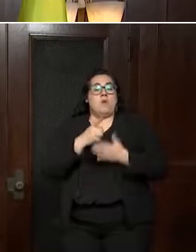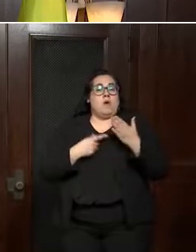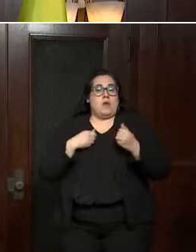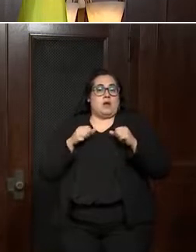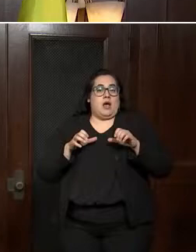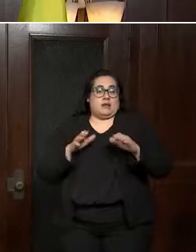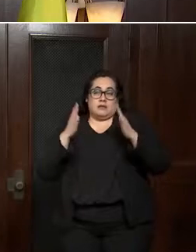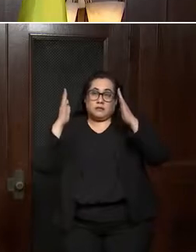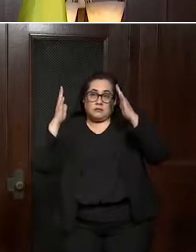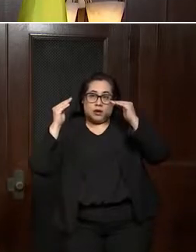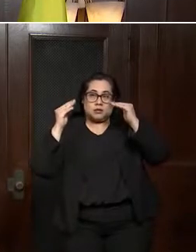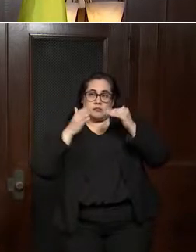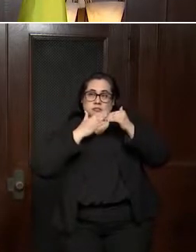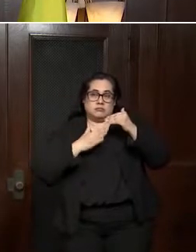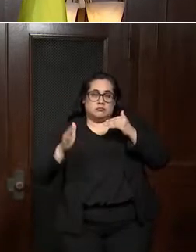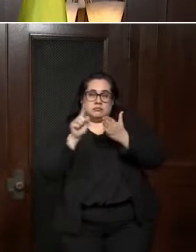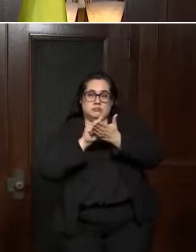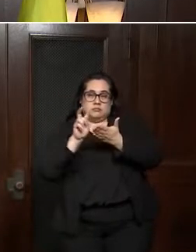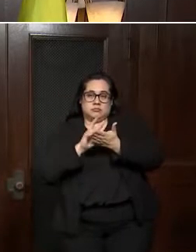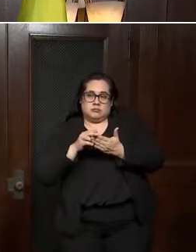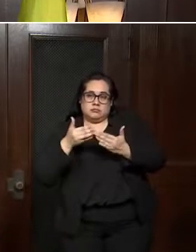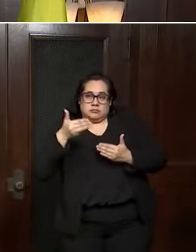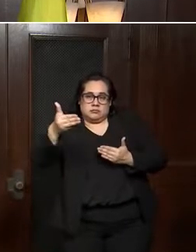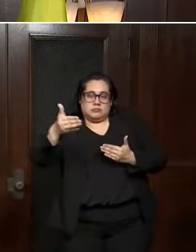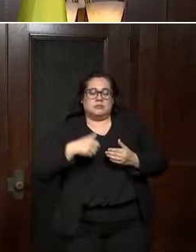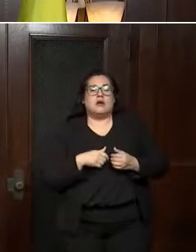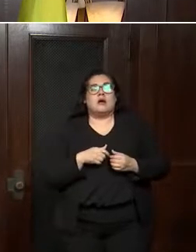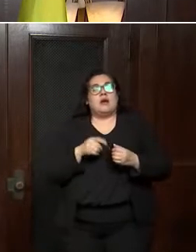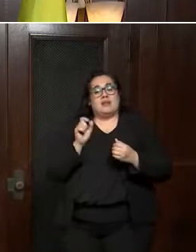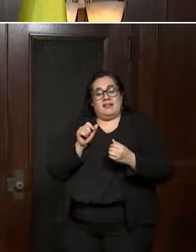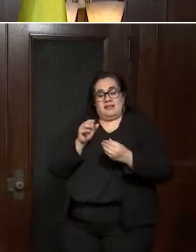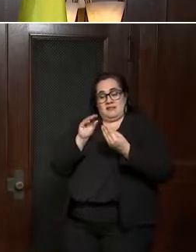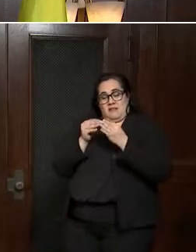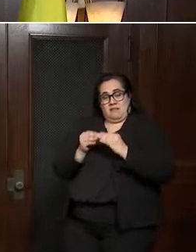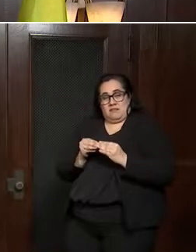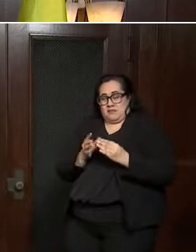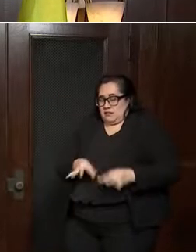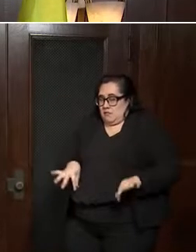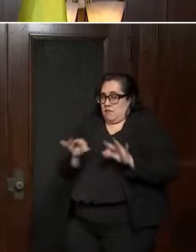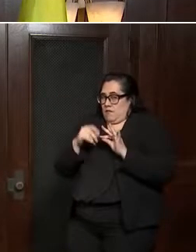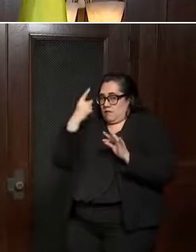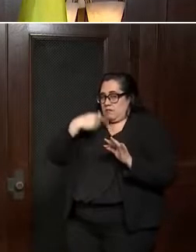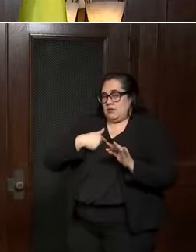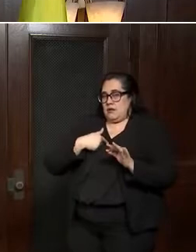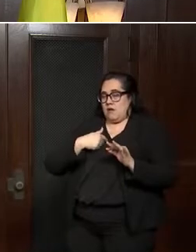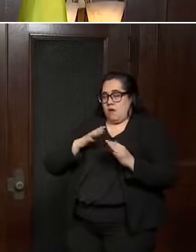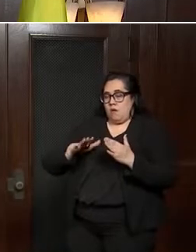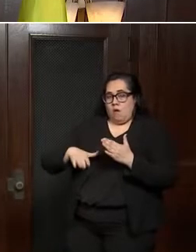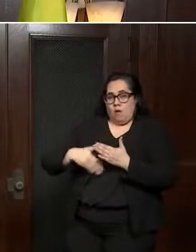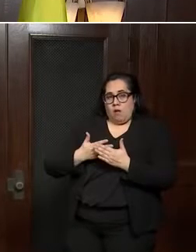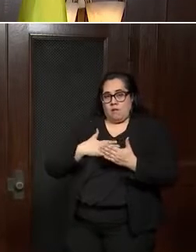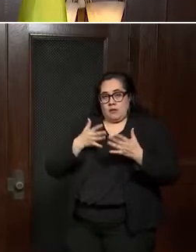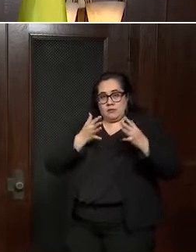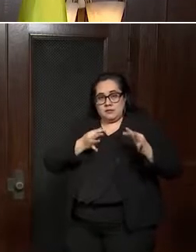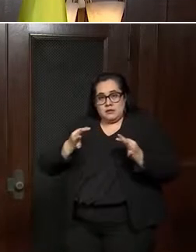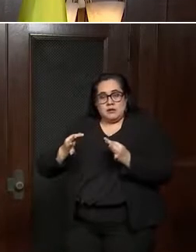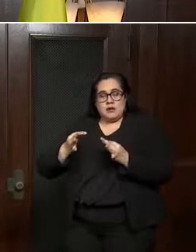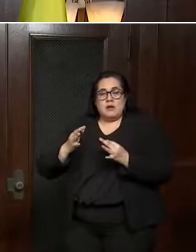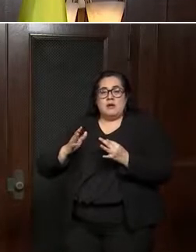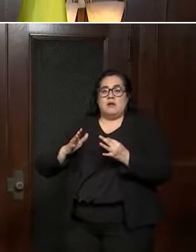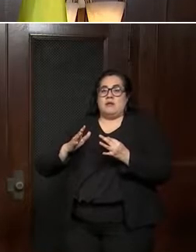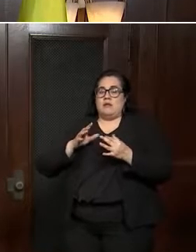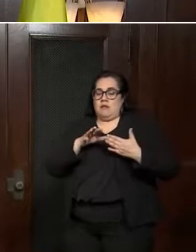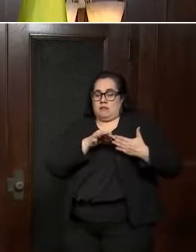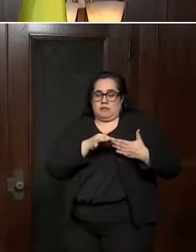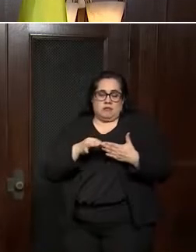podemos esperar en las semanas que llegan. Y los datos son muy importantes para mí. Todas las decisiones son el resultado